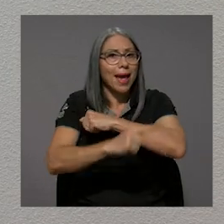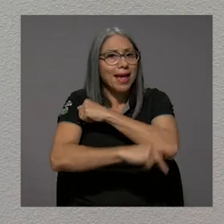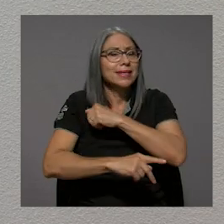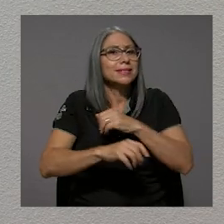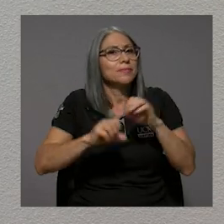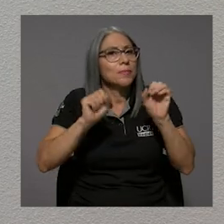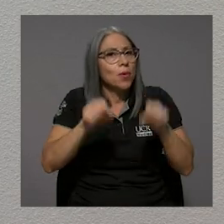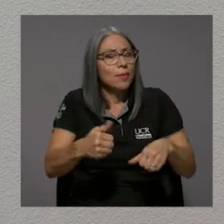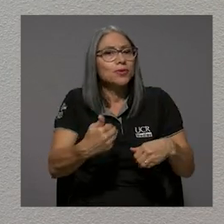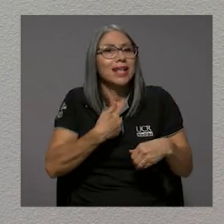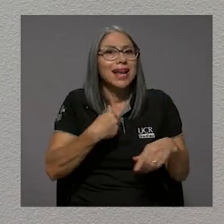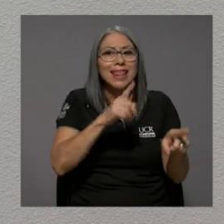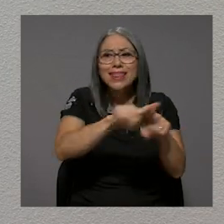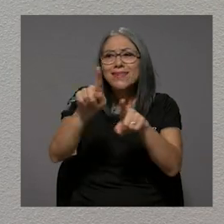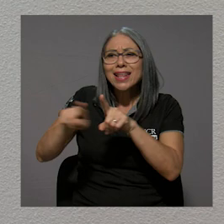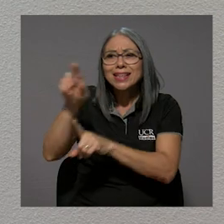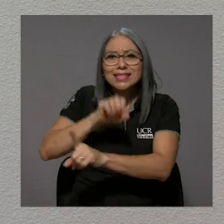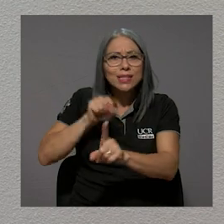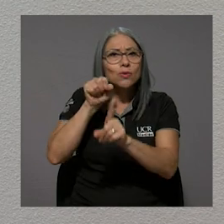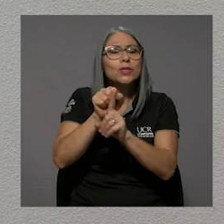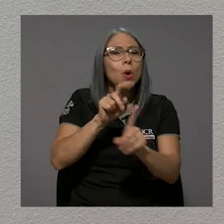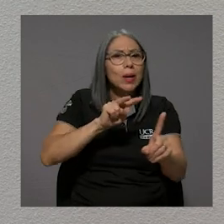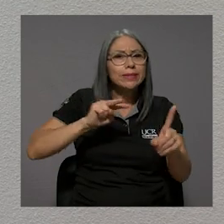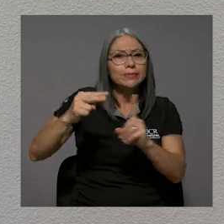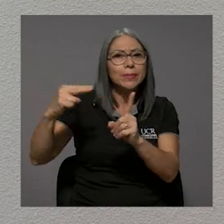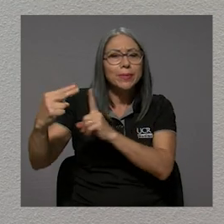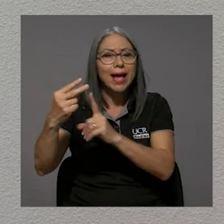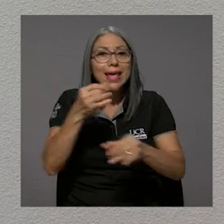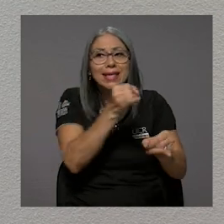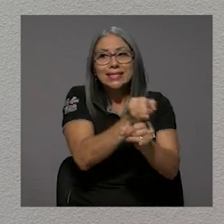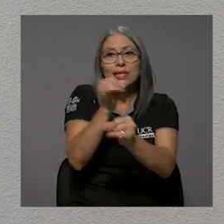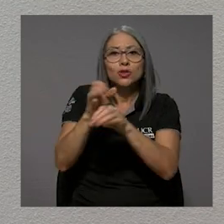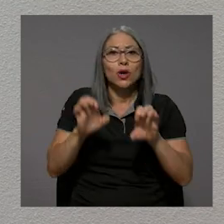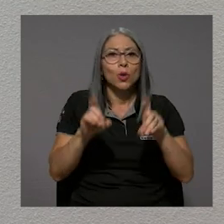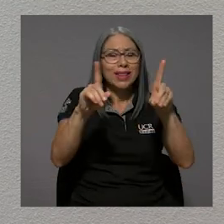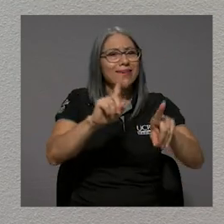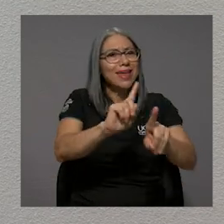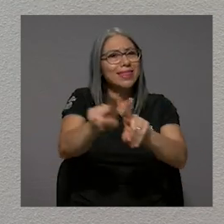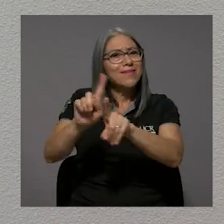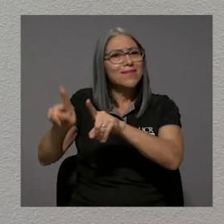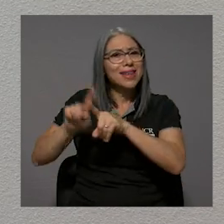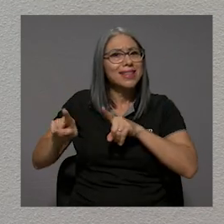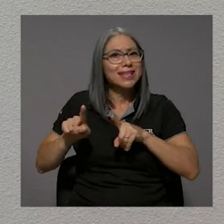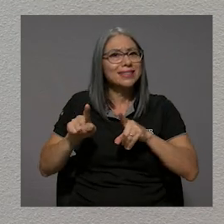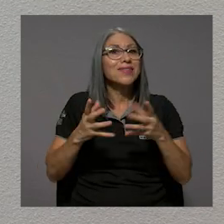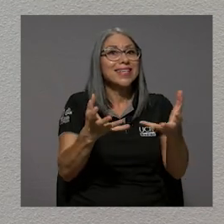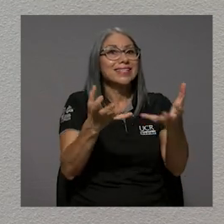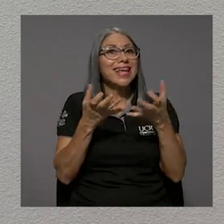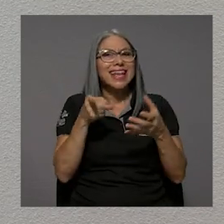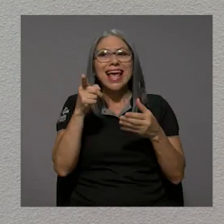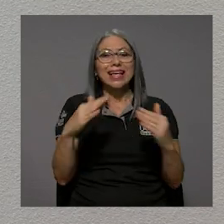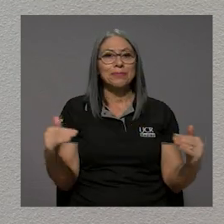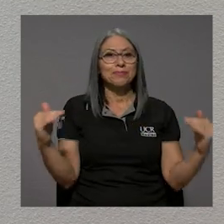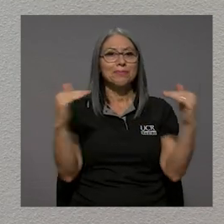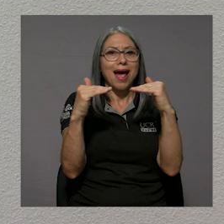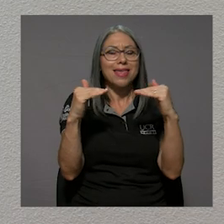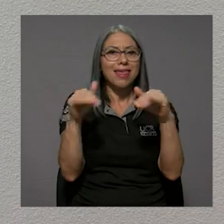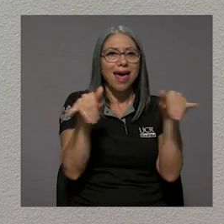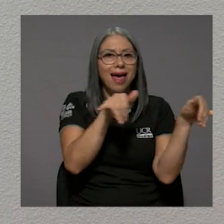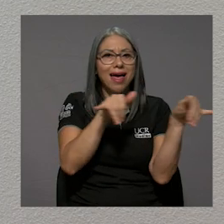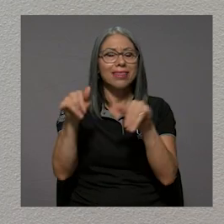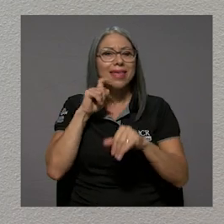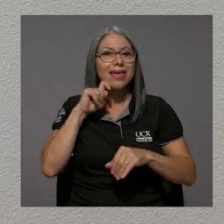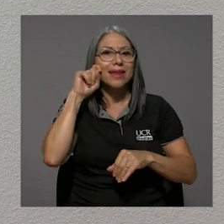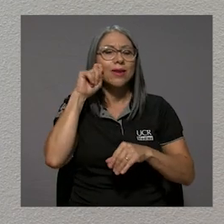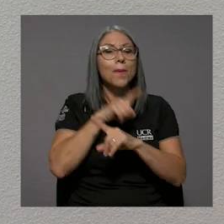diferentes realidades de institución educativa y sí se buscó tener esa paridad de género, pero sí también